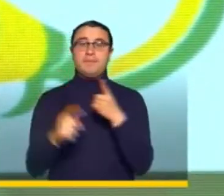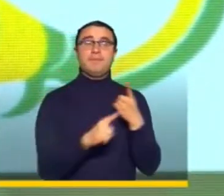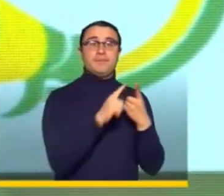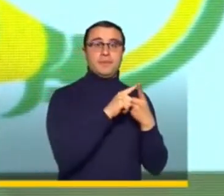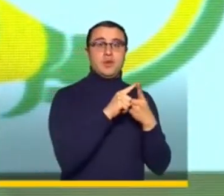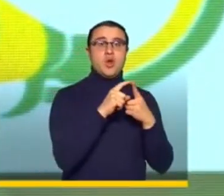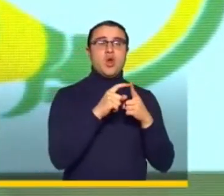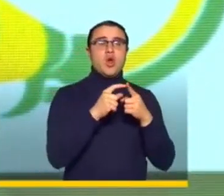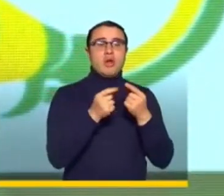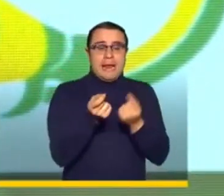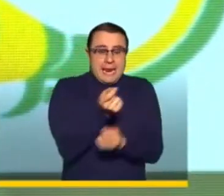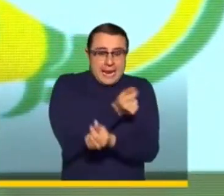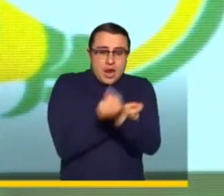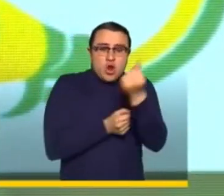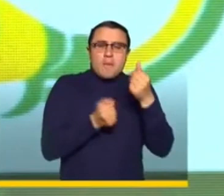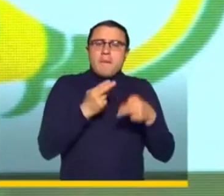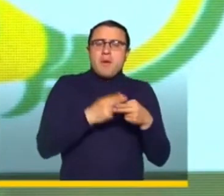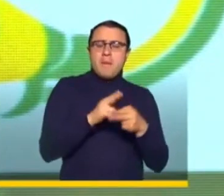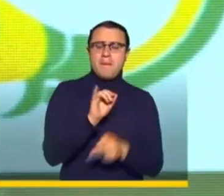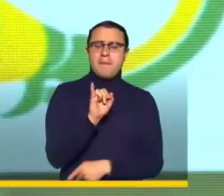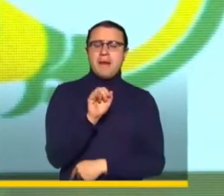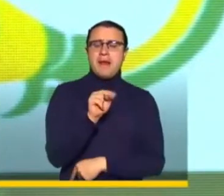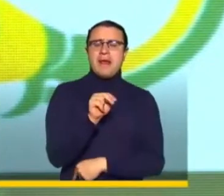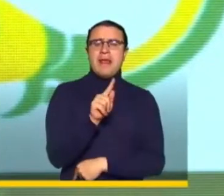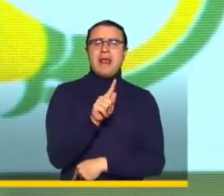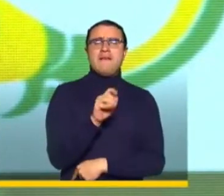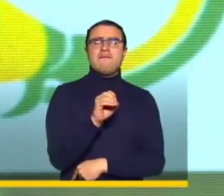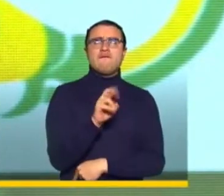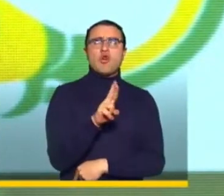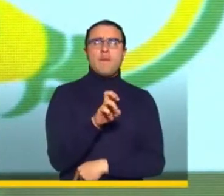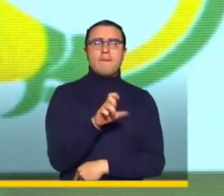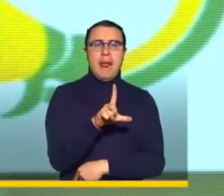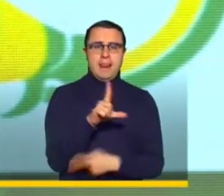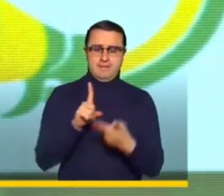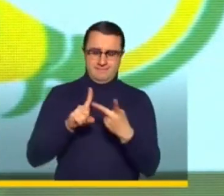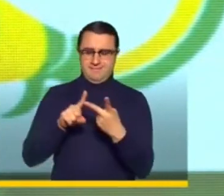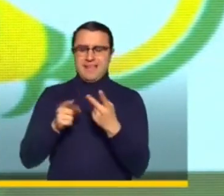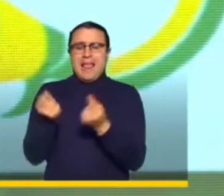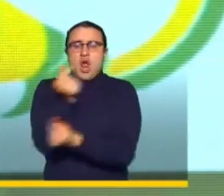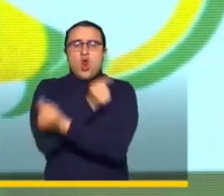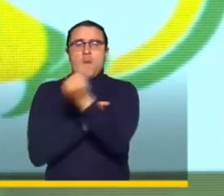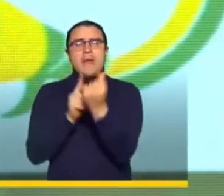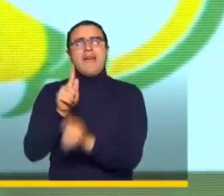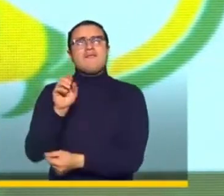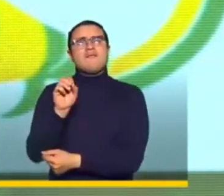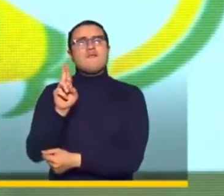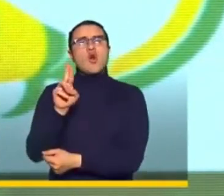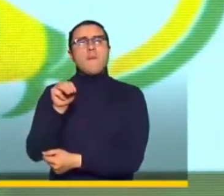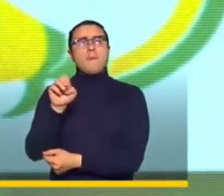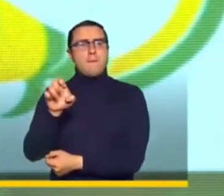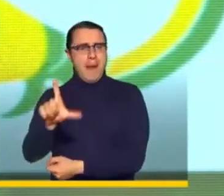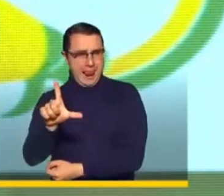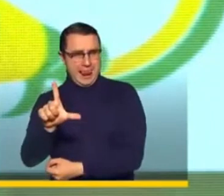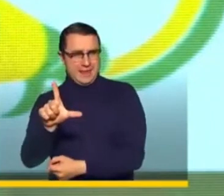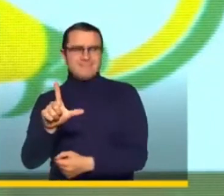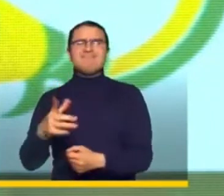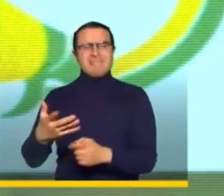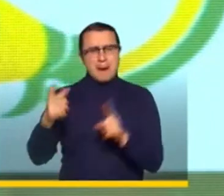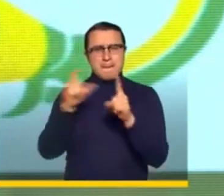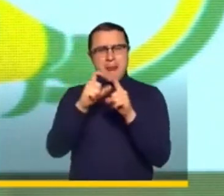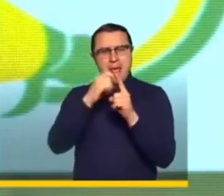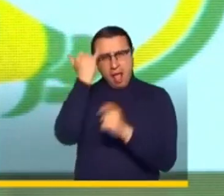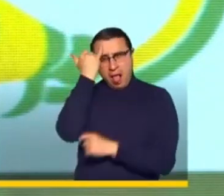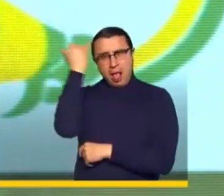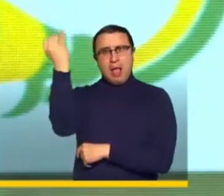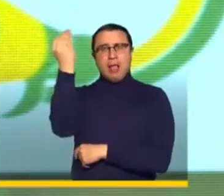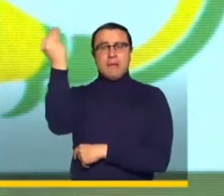economía informal y la economía formal. Dentro del discurso dominante de